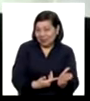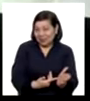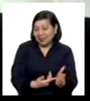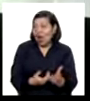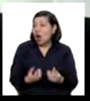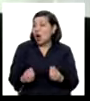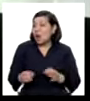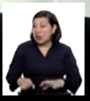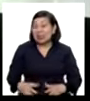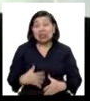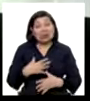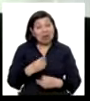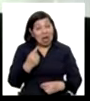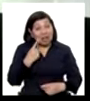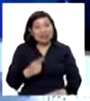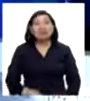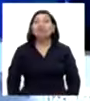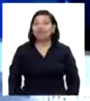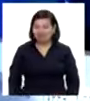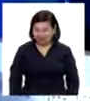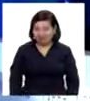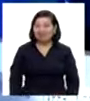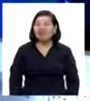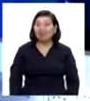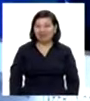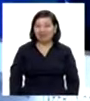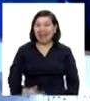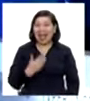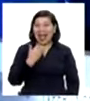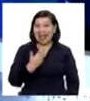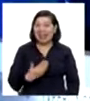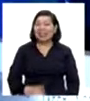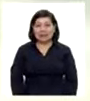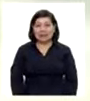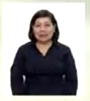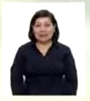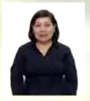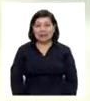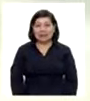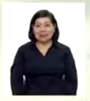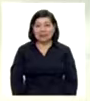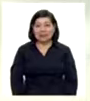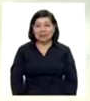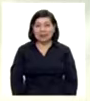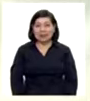cómo es que se va a aplicar, no? Sería interesante conocer. Perfecto, muchas gracias. No, usted, muy amable.